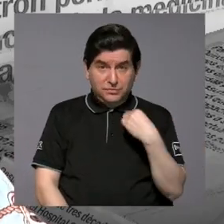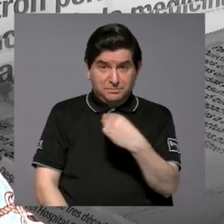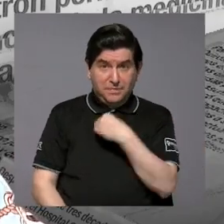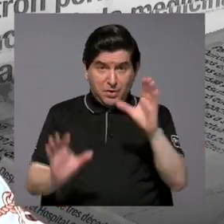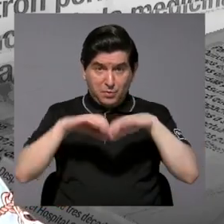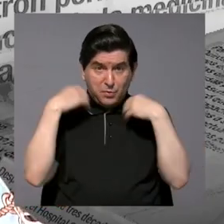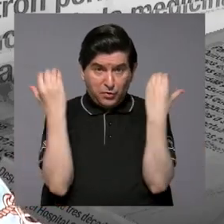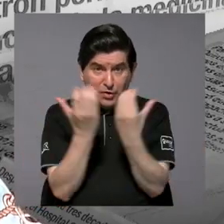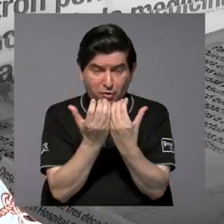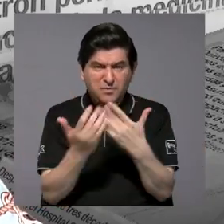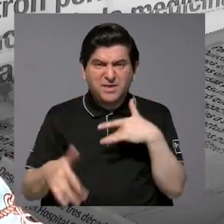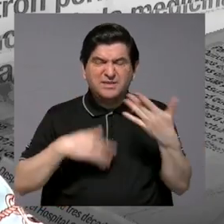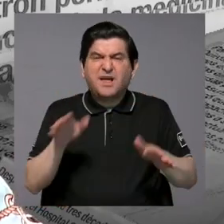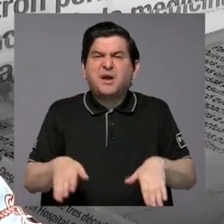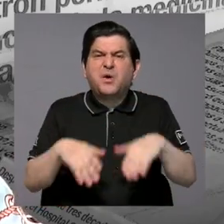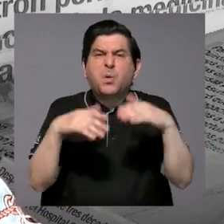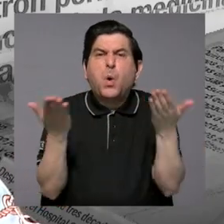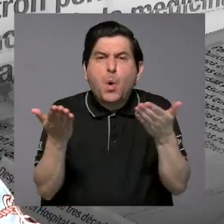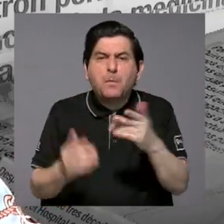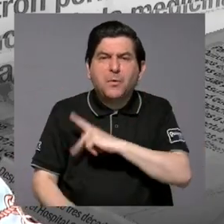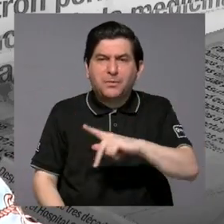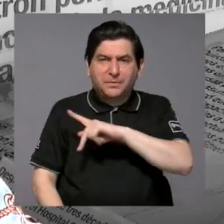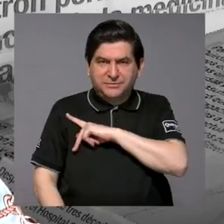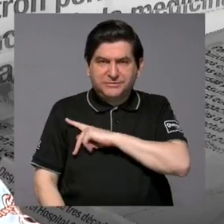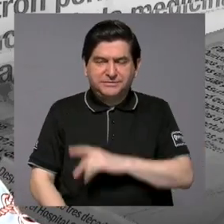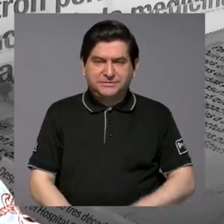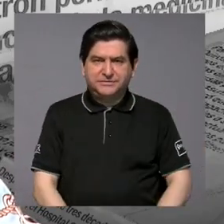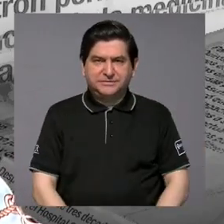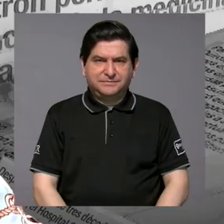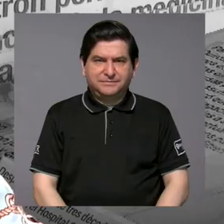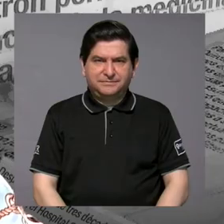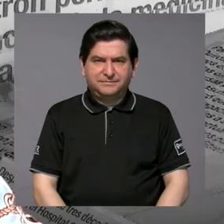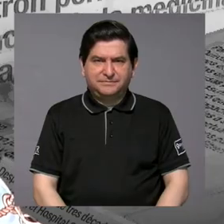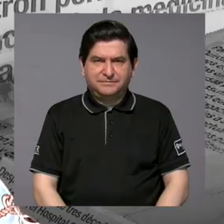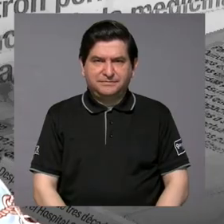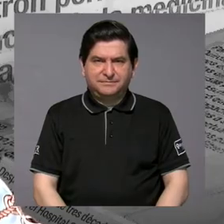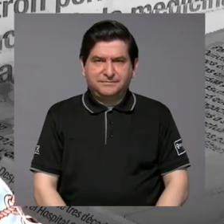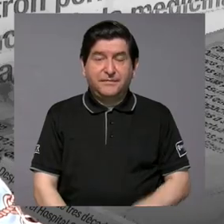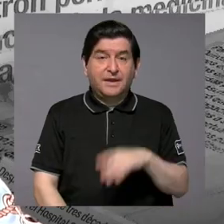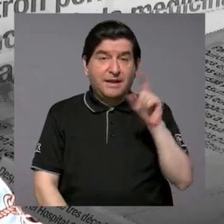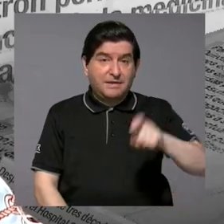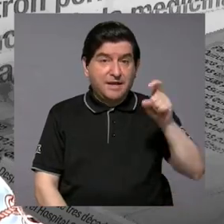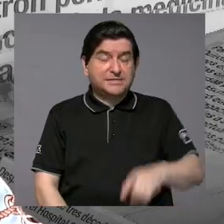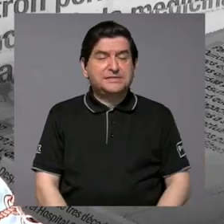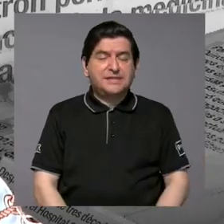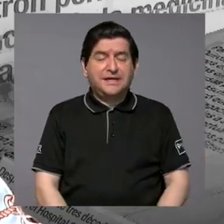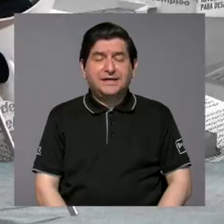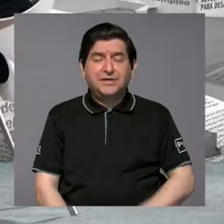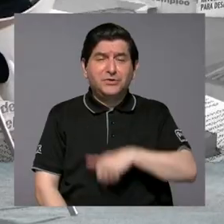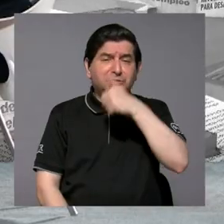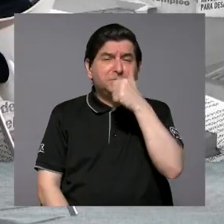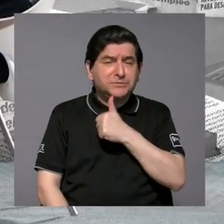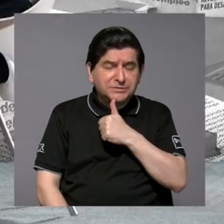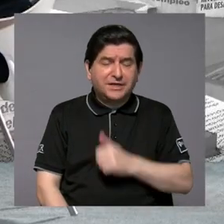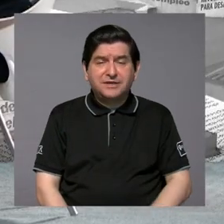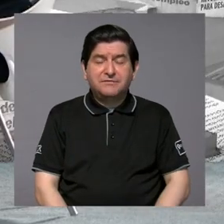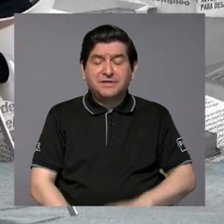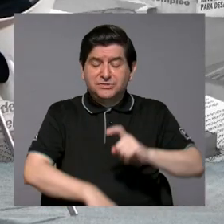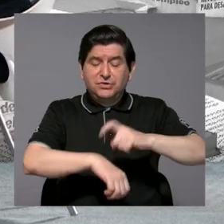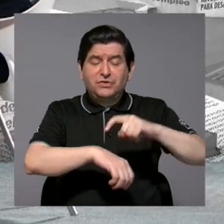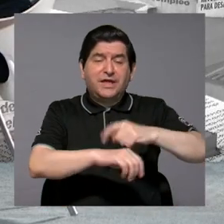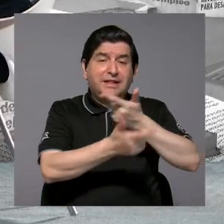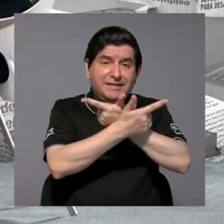como miembro de ese comité Cómo se siente usted en en lo personal eh Porque tiene que sacrificar horas